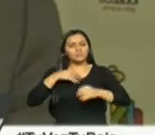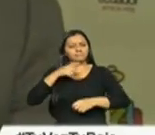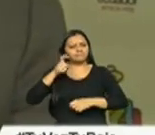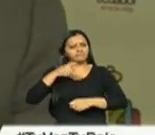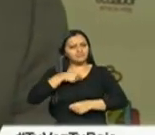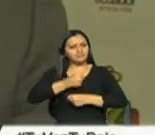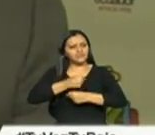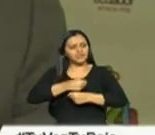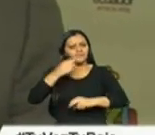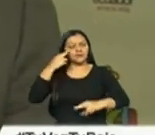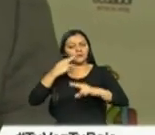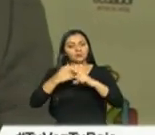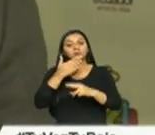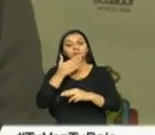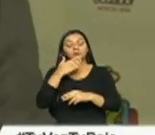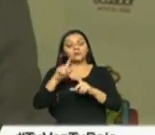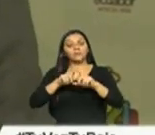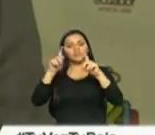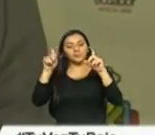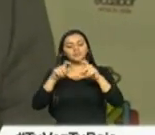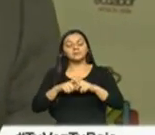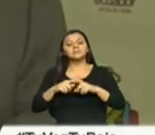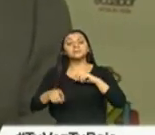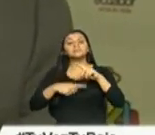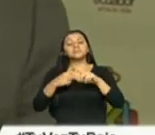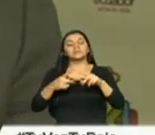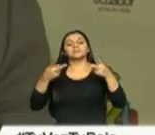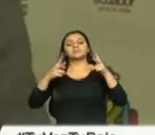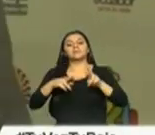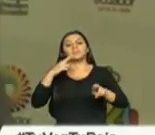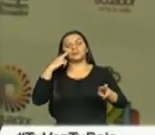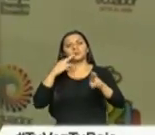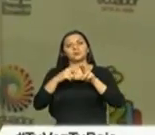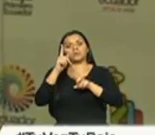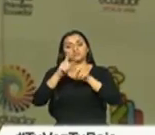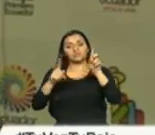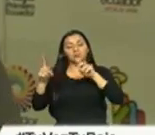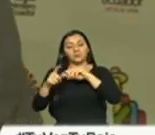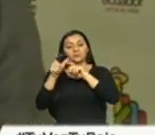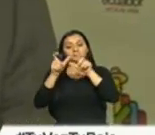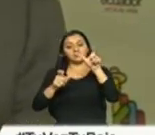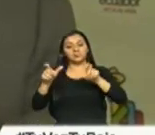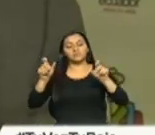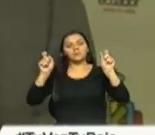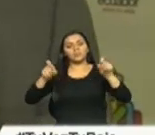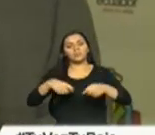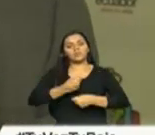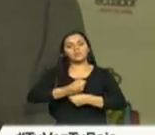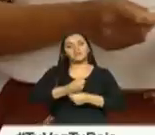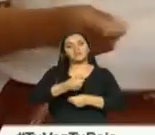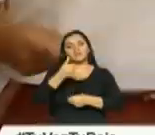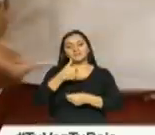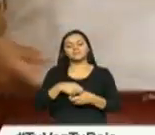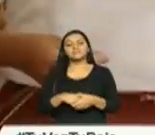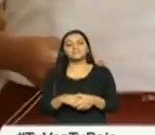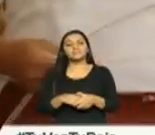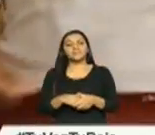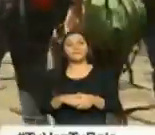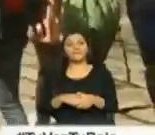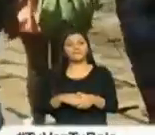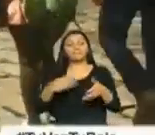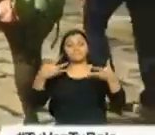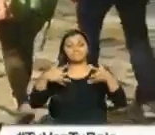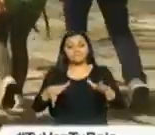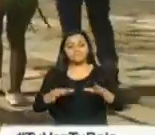para reconocer empresas e incluso ahora para reconocer a las personas que desempeñan bien su trabajo. Según la